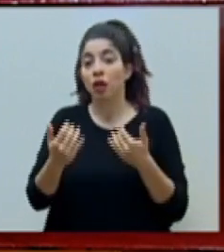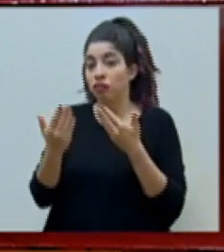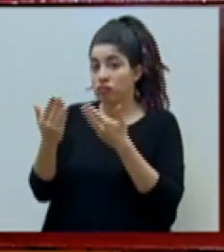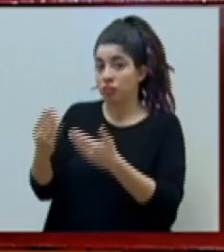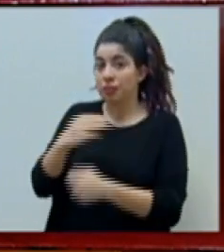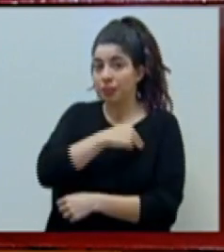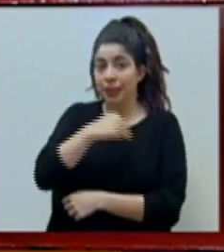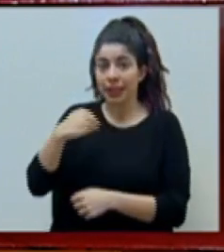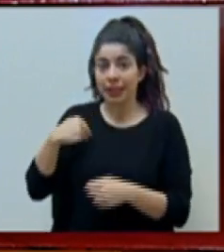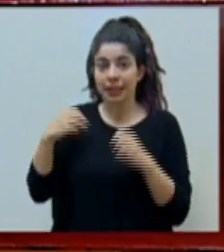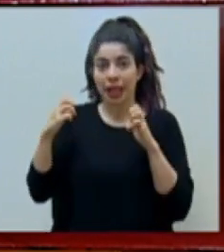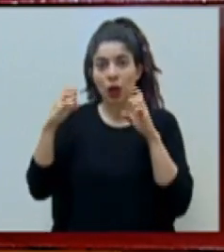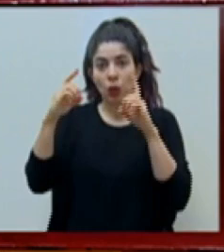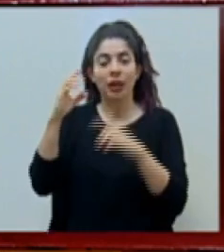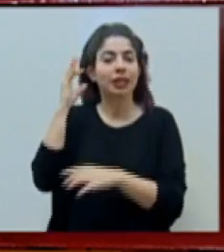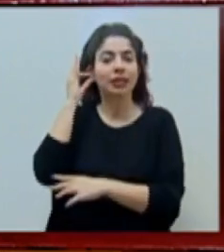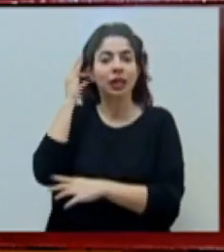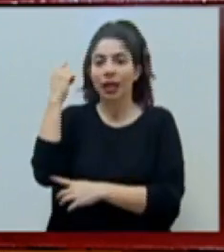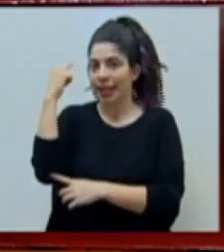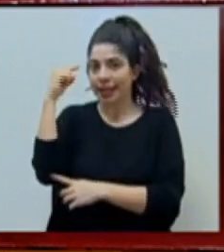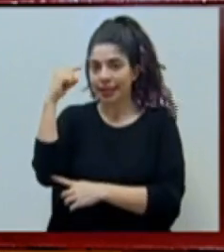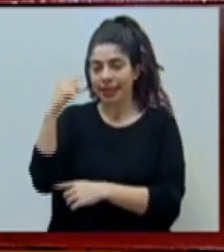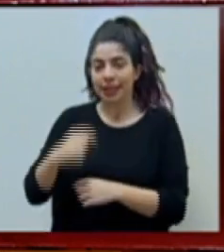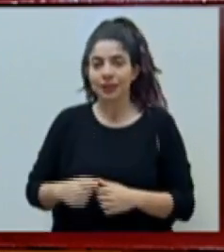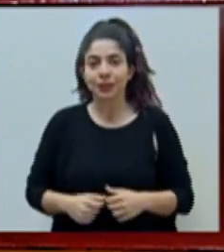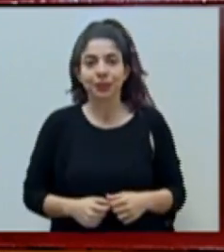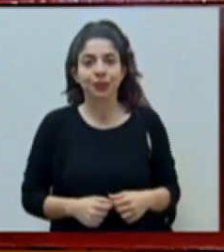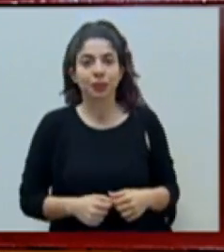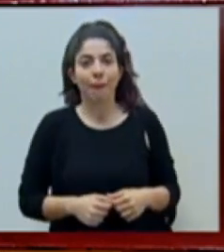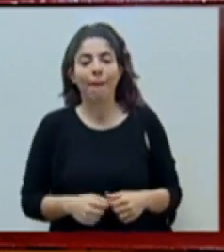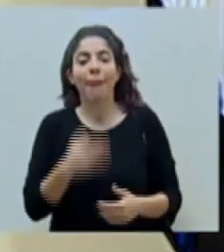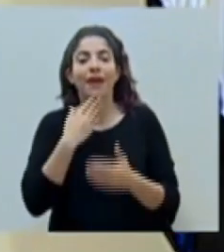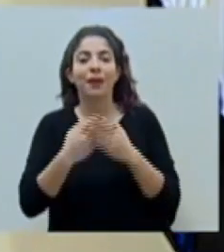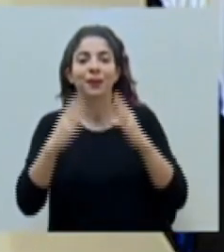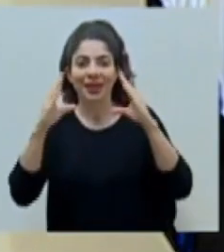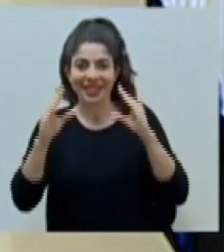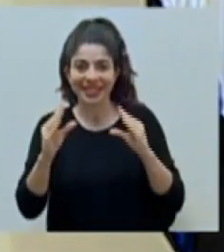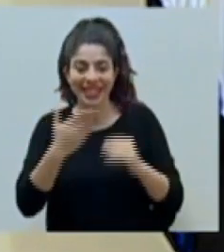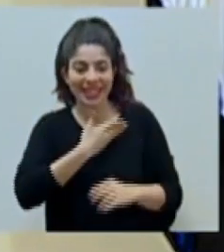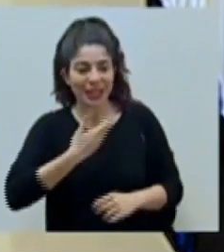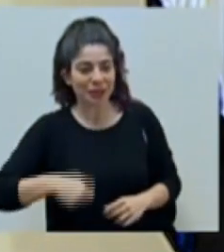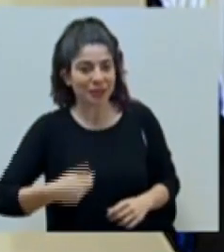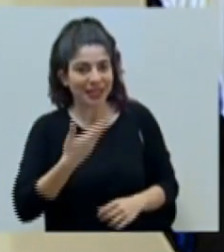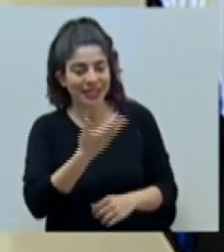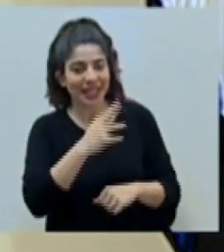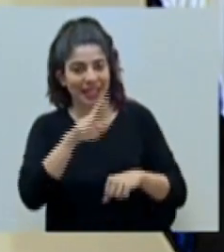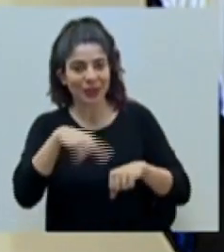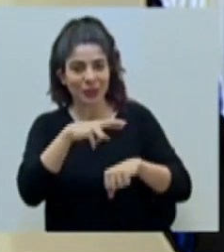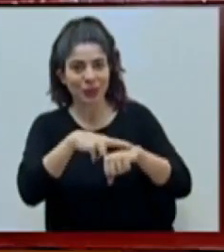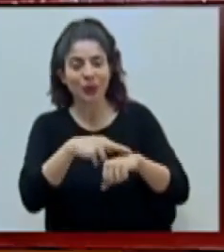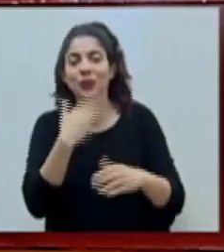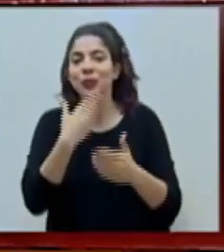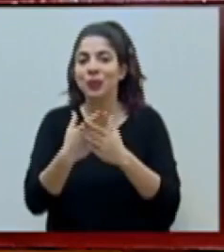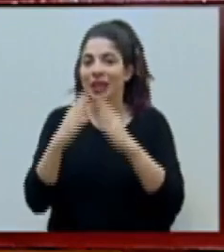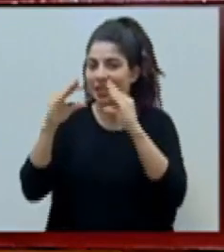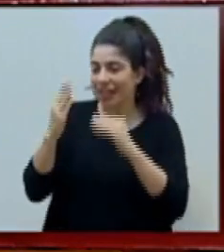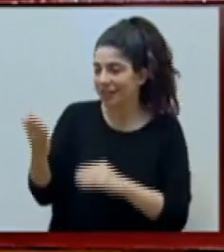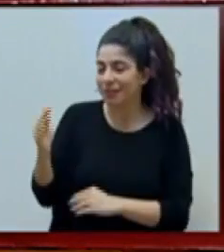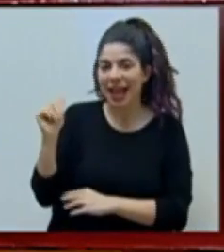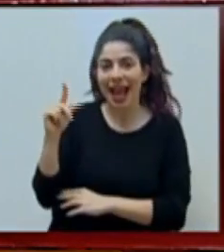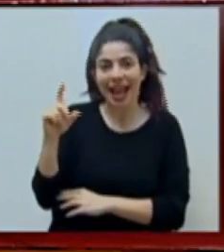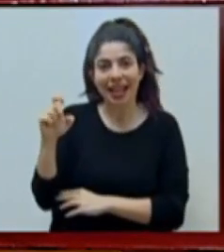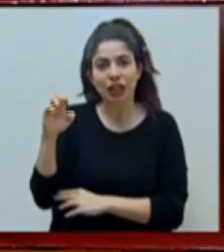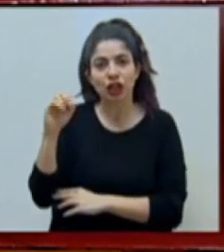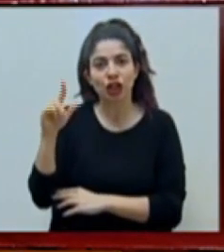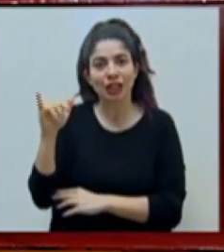Escuchamos a la ministra de Educación, la señora Giselle Cruz. Muy buenas tardes, señor presidente de la República. Buenas tardes, don Alex Solís,